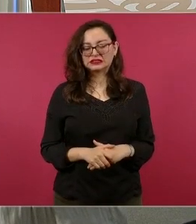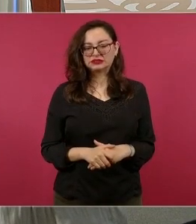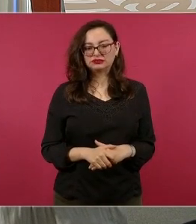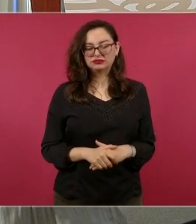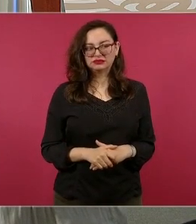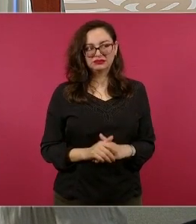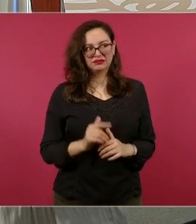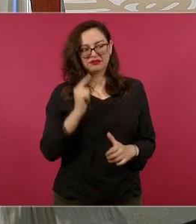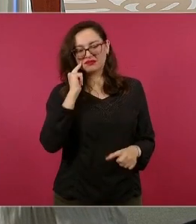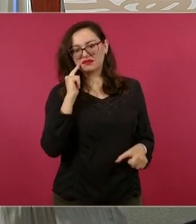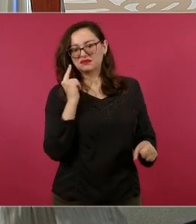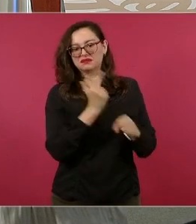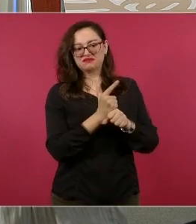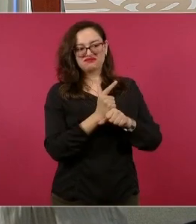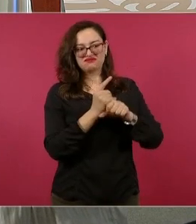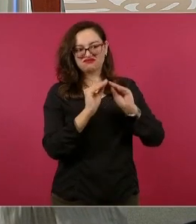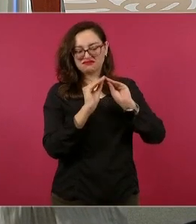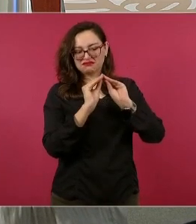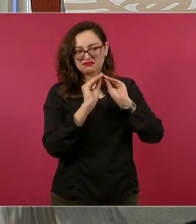inocultable.